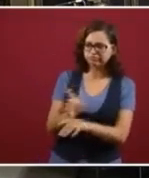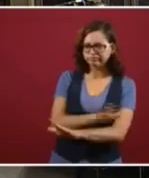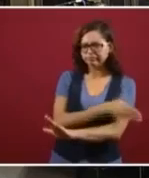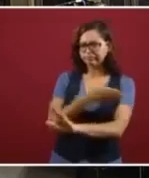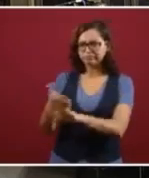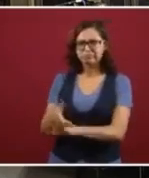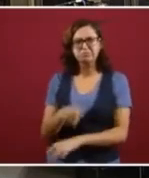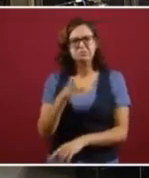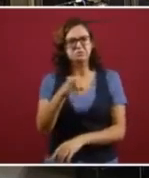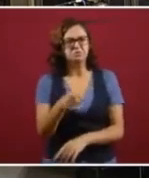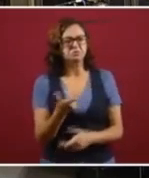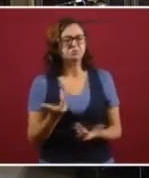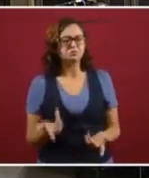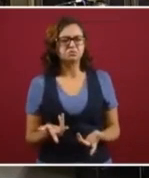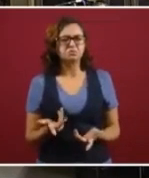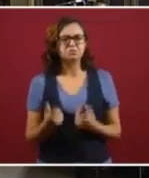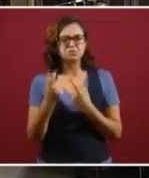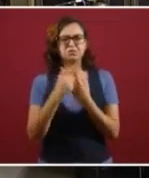actos